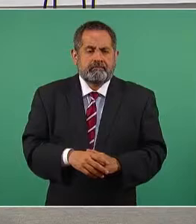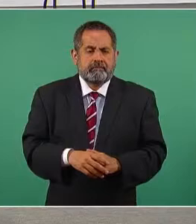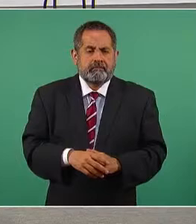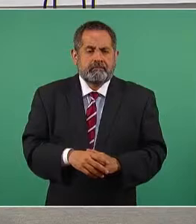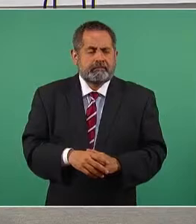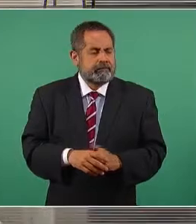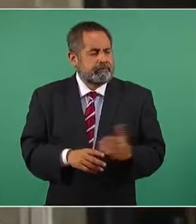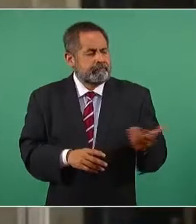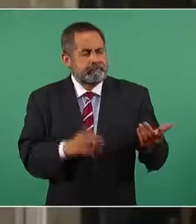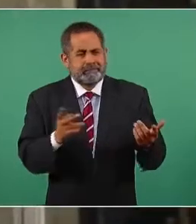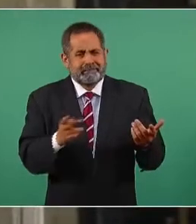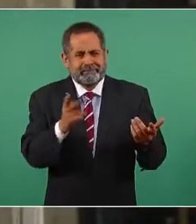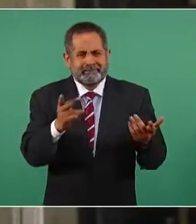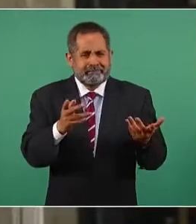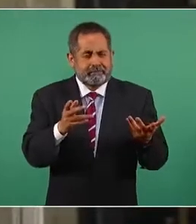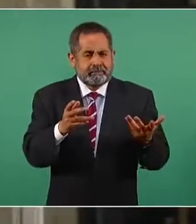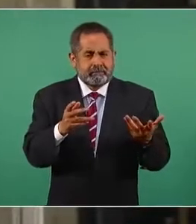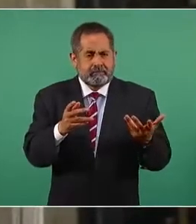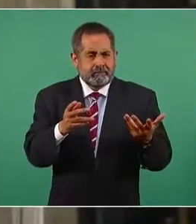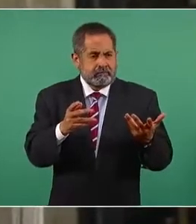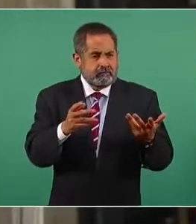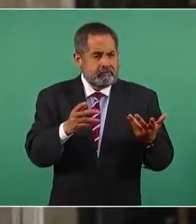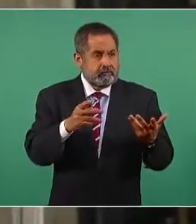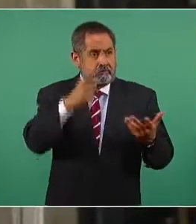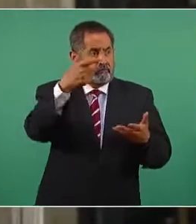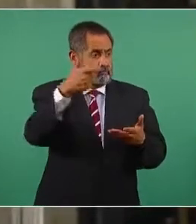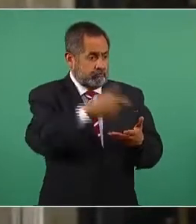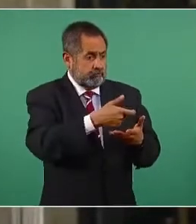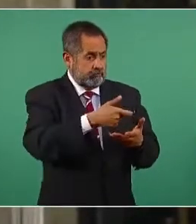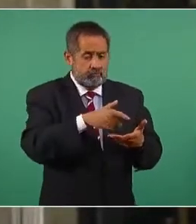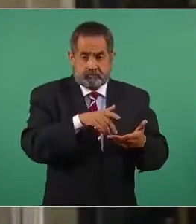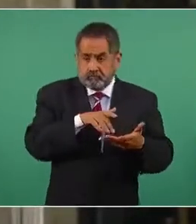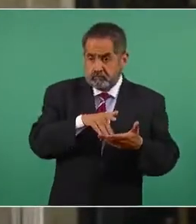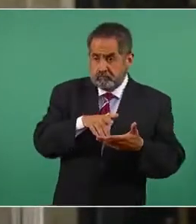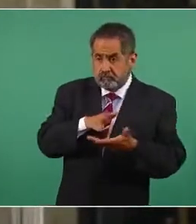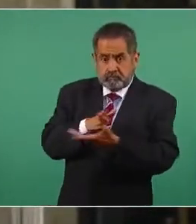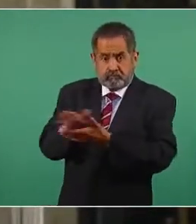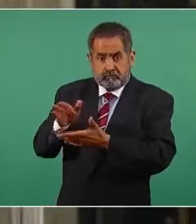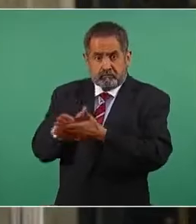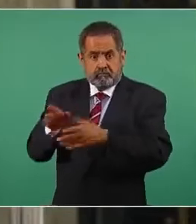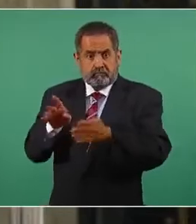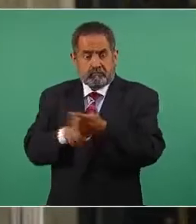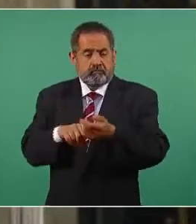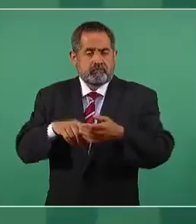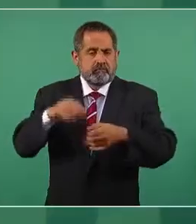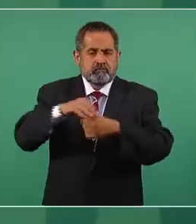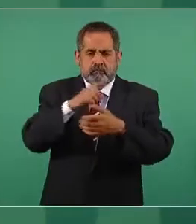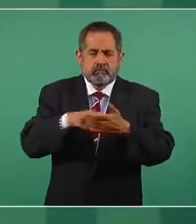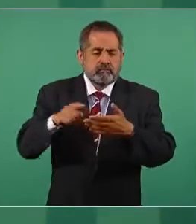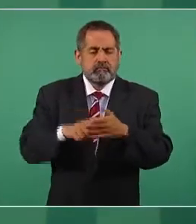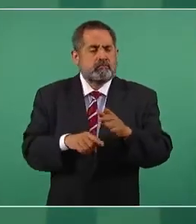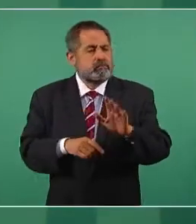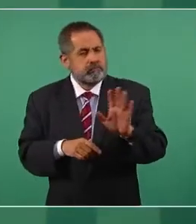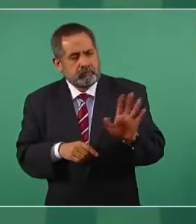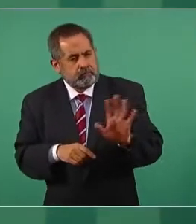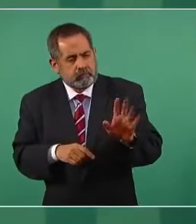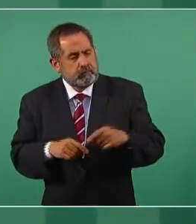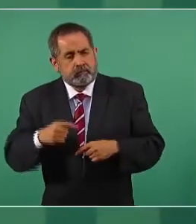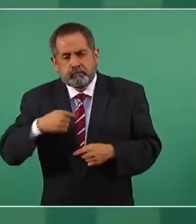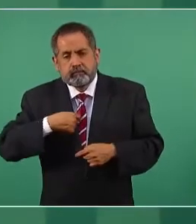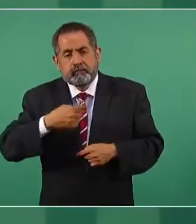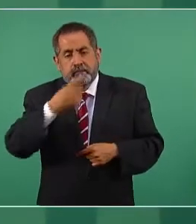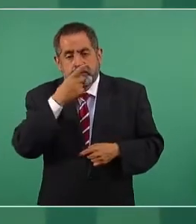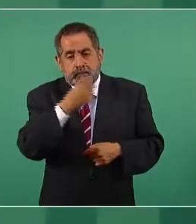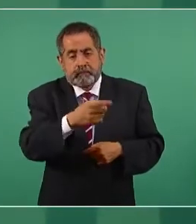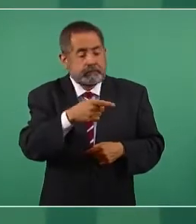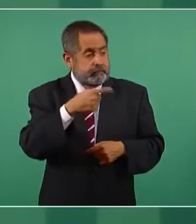La pregunta es, ¿se influenció el proceso político en México de estas elecciones intermedias? No, yo lo que estoy diciendo es que